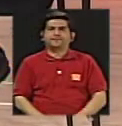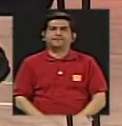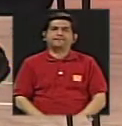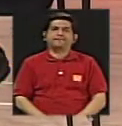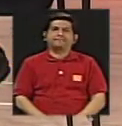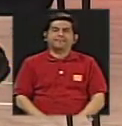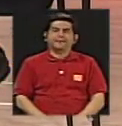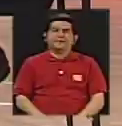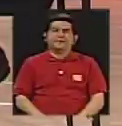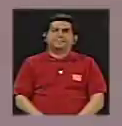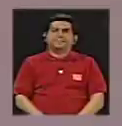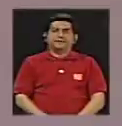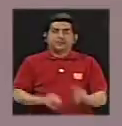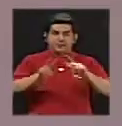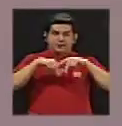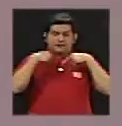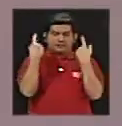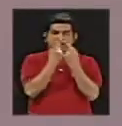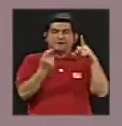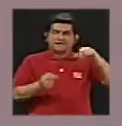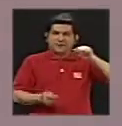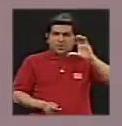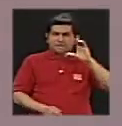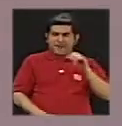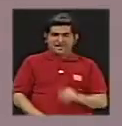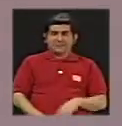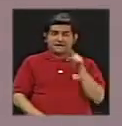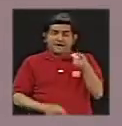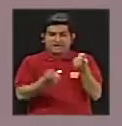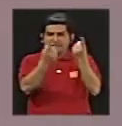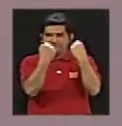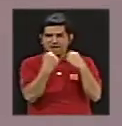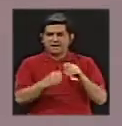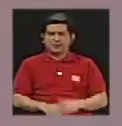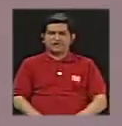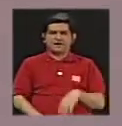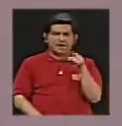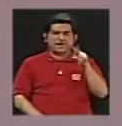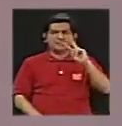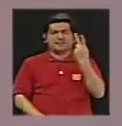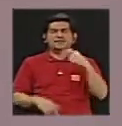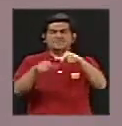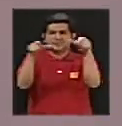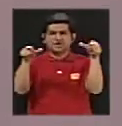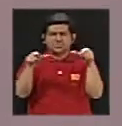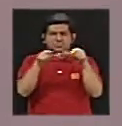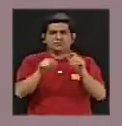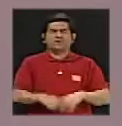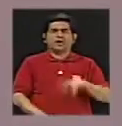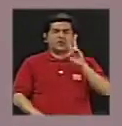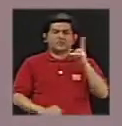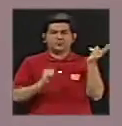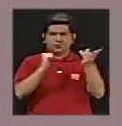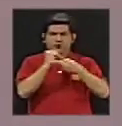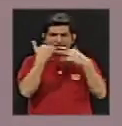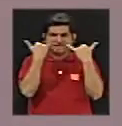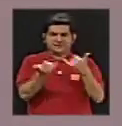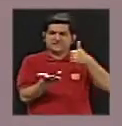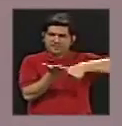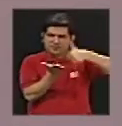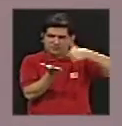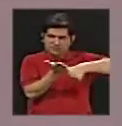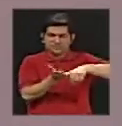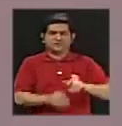venía del partido Acción Ciudadana, ¿verdad? Que es un partido que estuvo en segundo lugar en dos elecciones. Siempre.